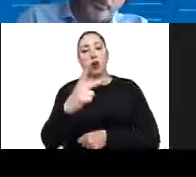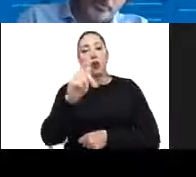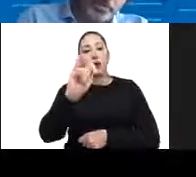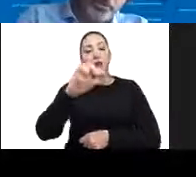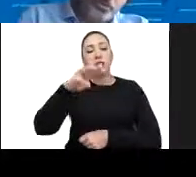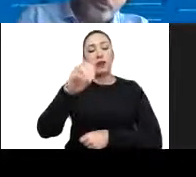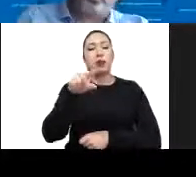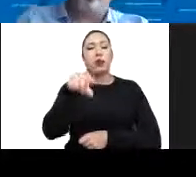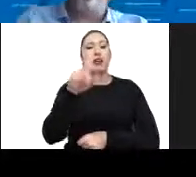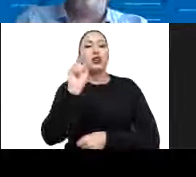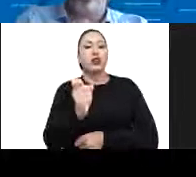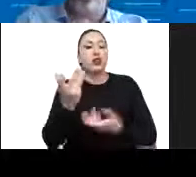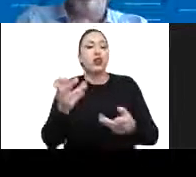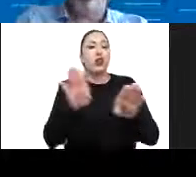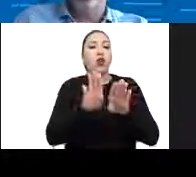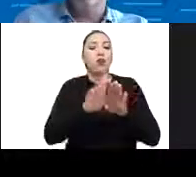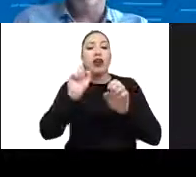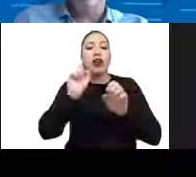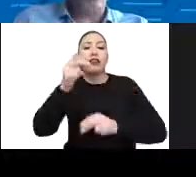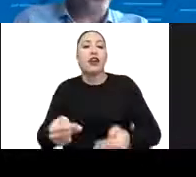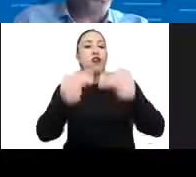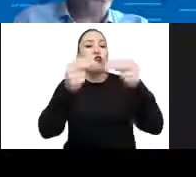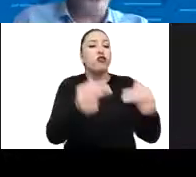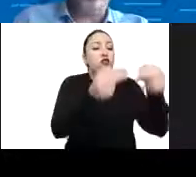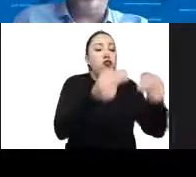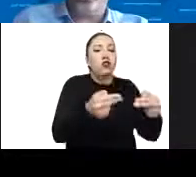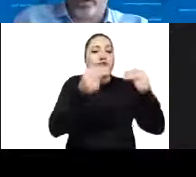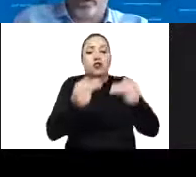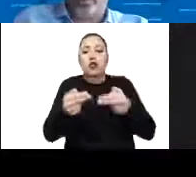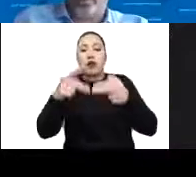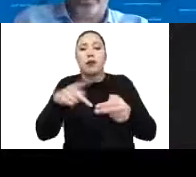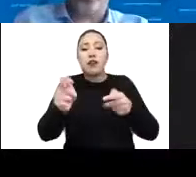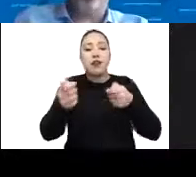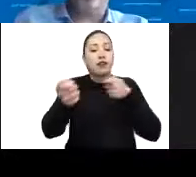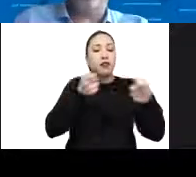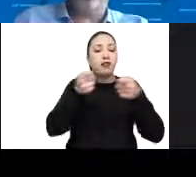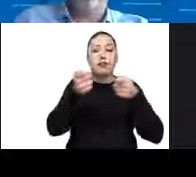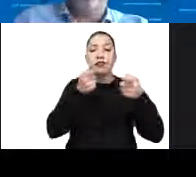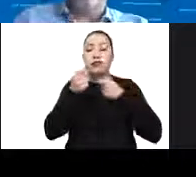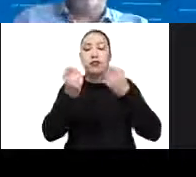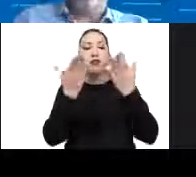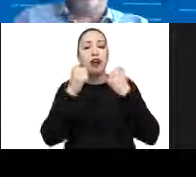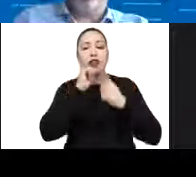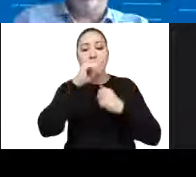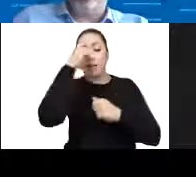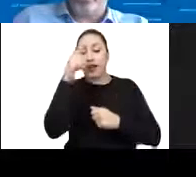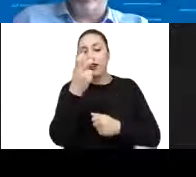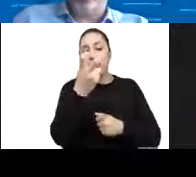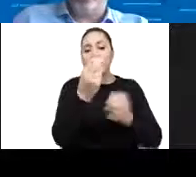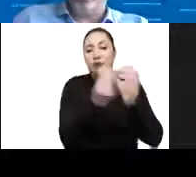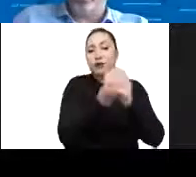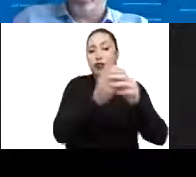se comportan como monopolios naturales, sin una apropiada regulación, es que se